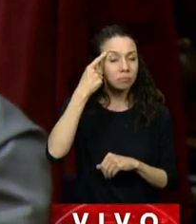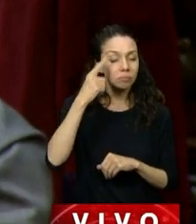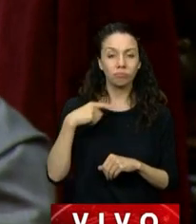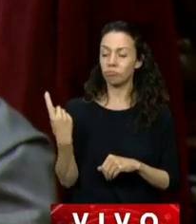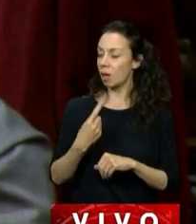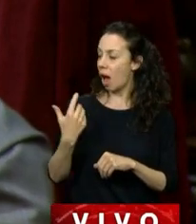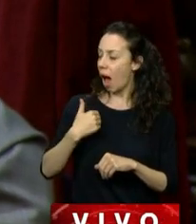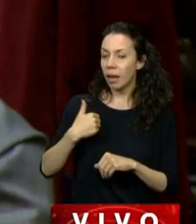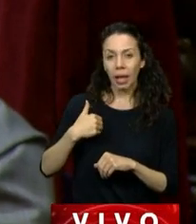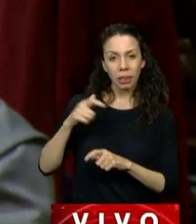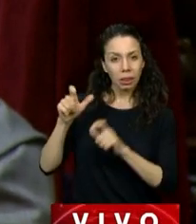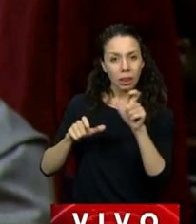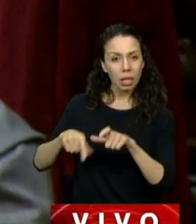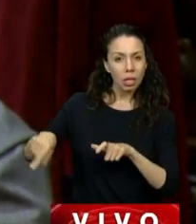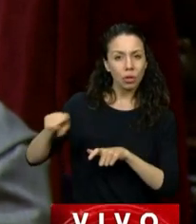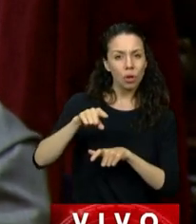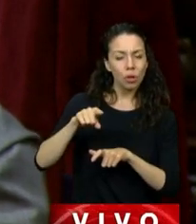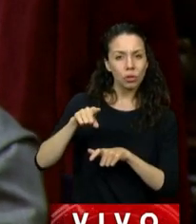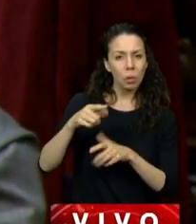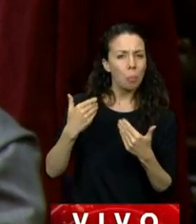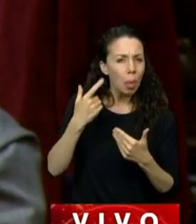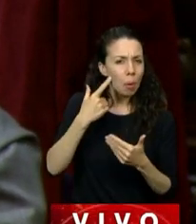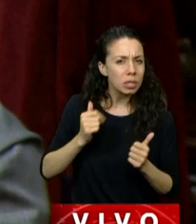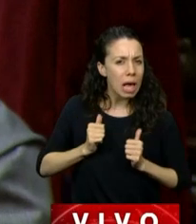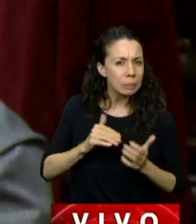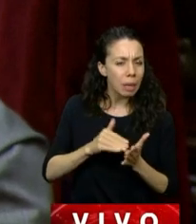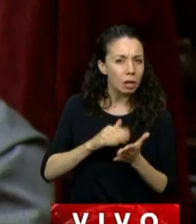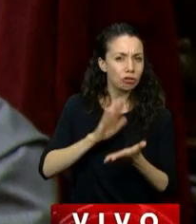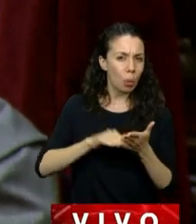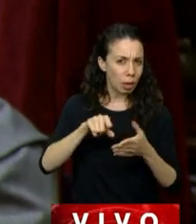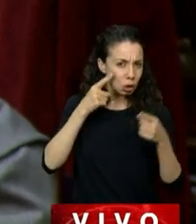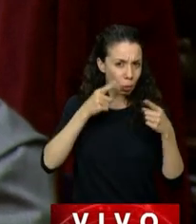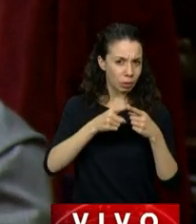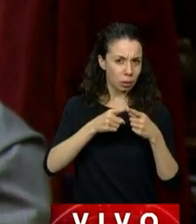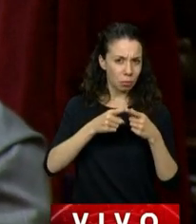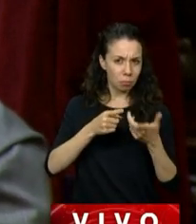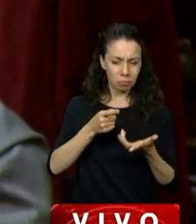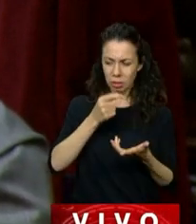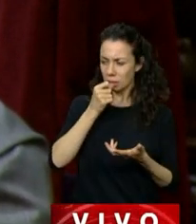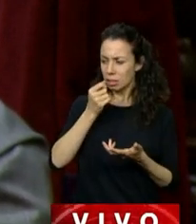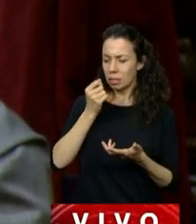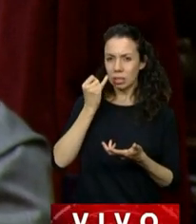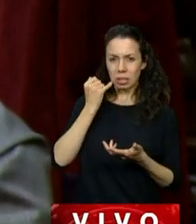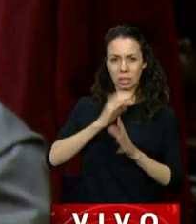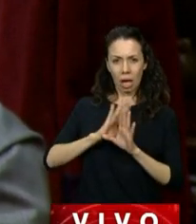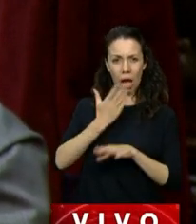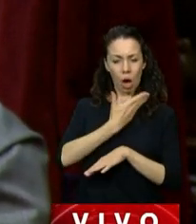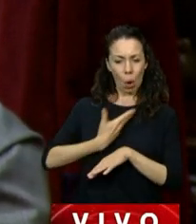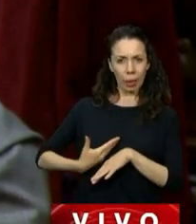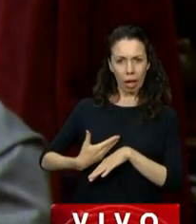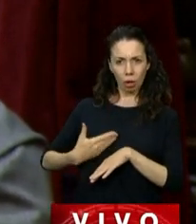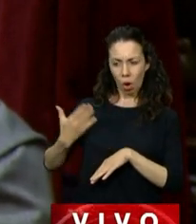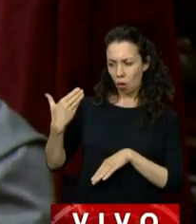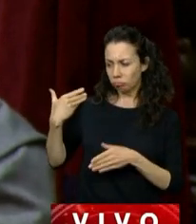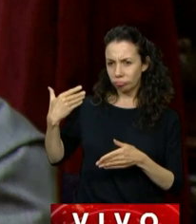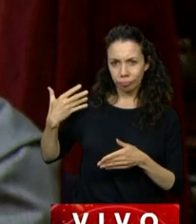los argentinos con respecto a estos objetivos si ya llevan casi 3 años gobernando